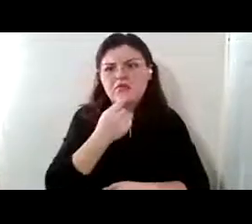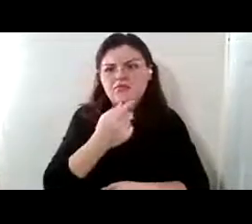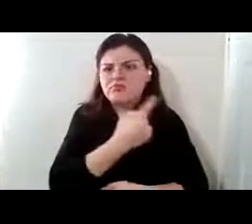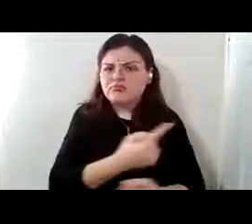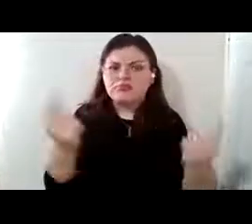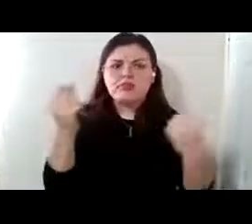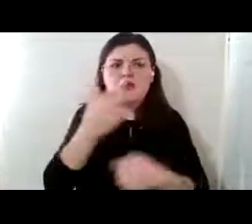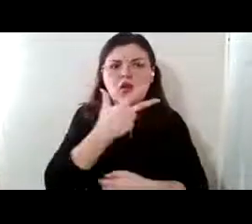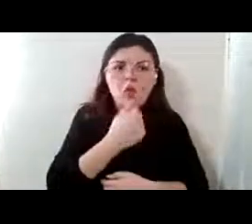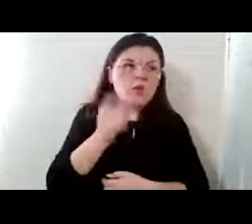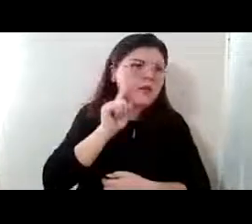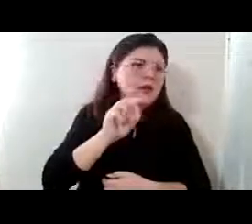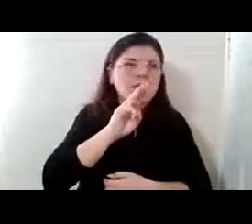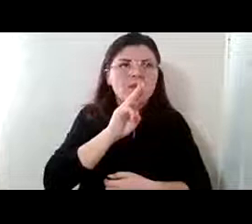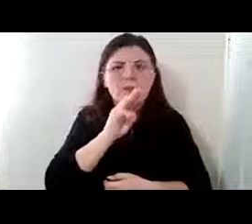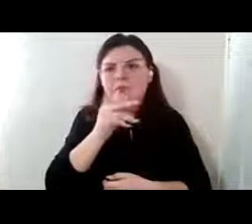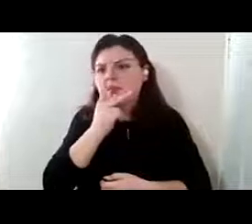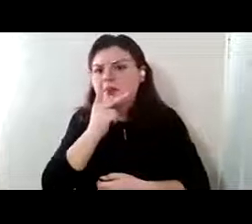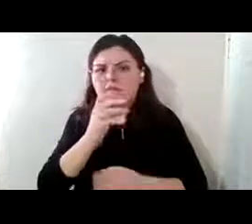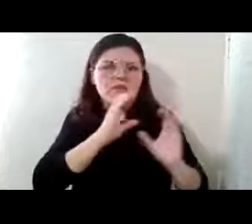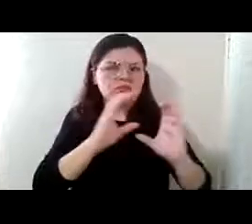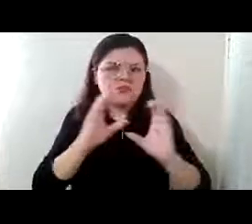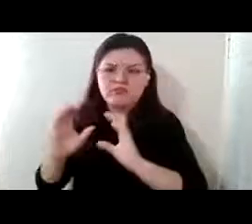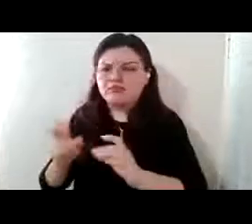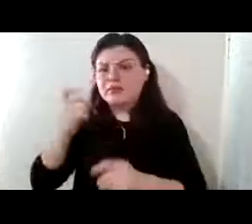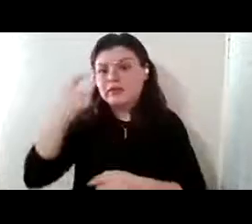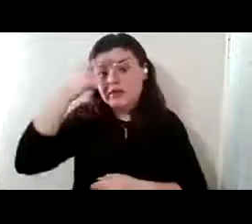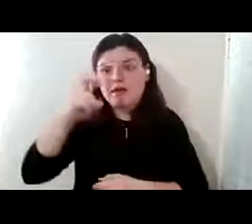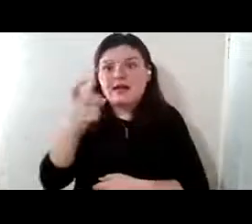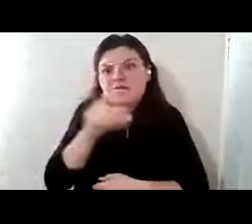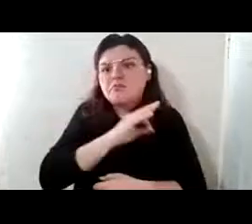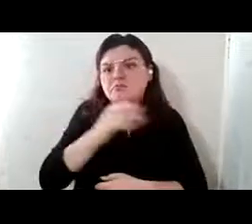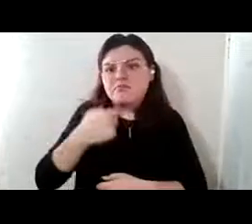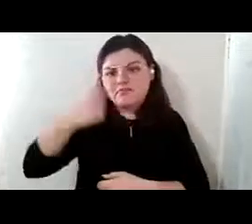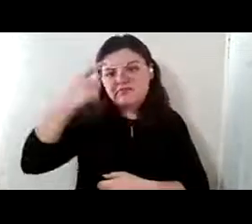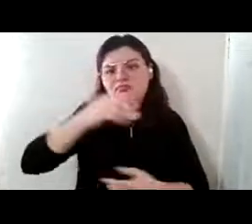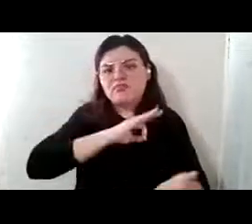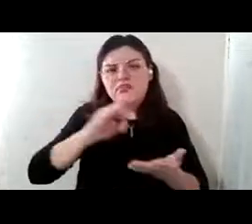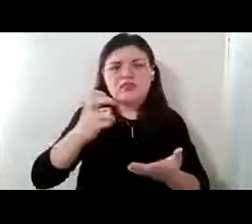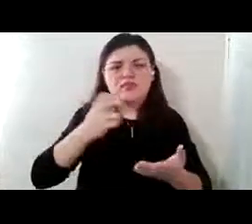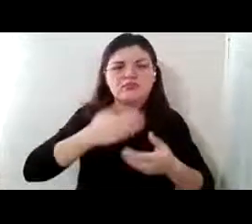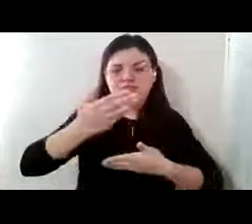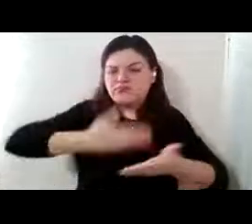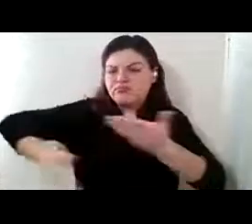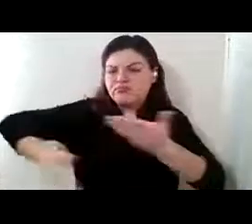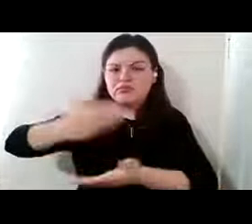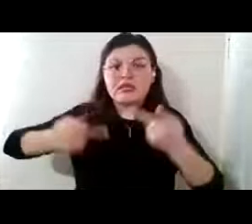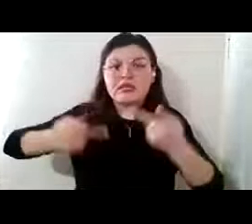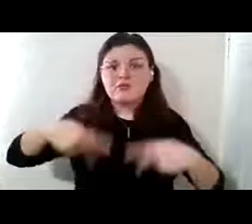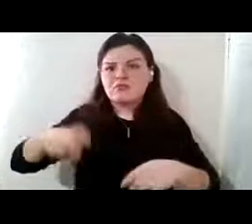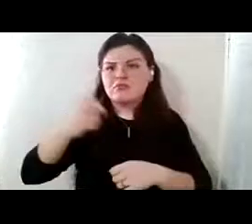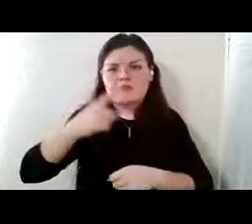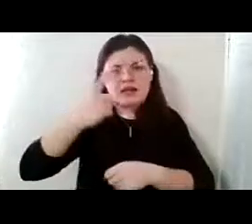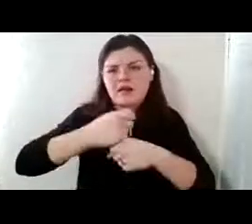madres, padres, cuidadoras, cuidadores, y que esto sirva como una herramienta de acompañamiento hacia el cuidado de la primera